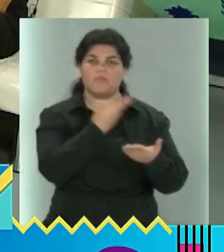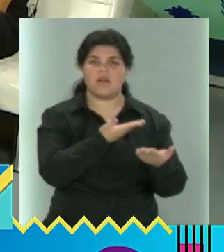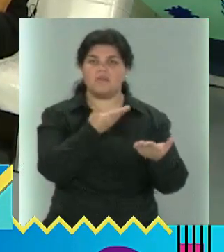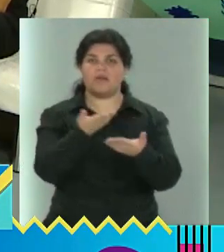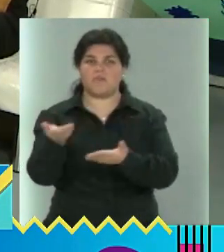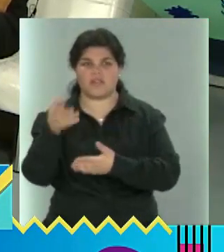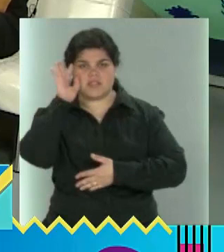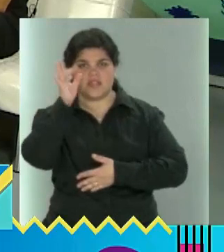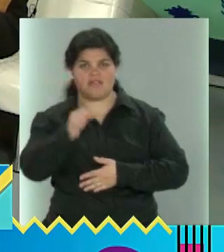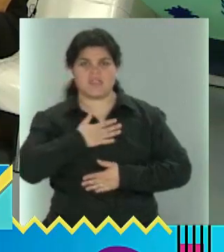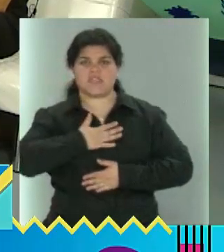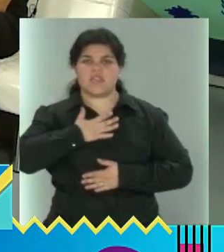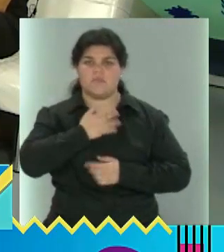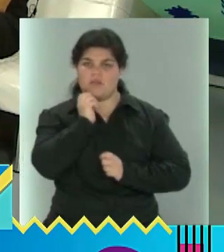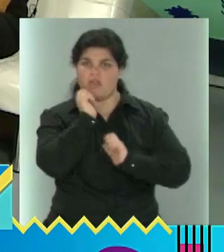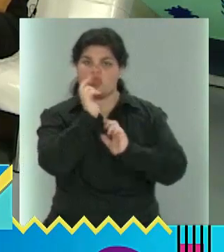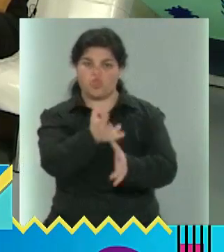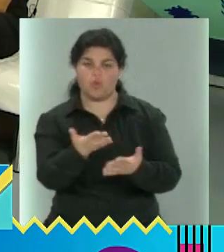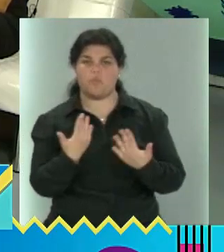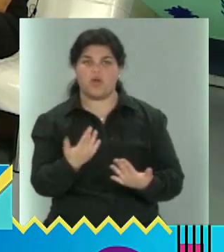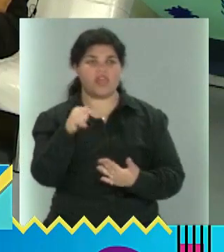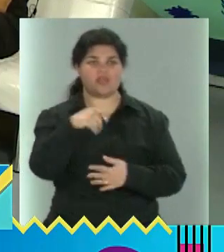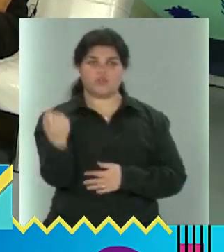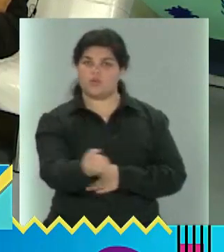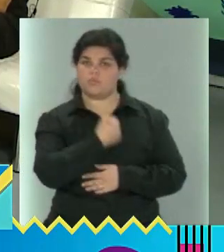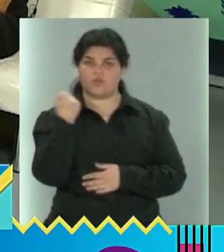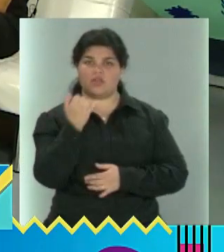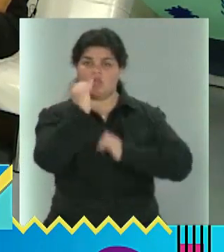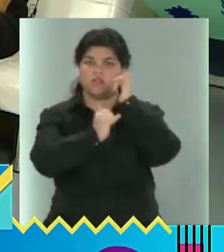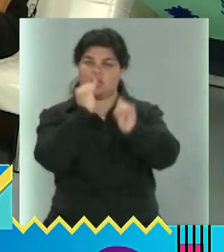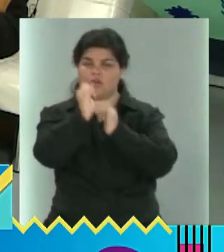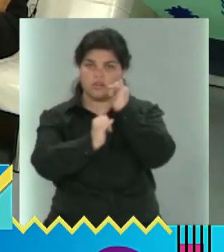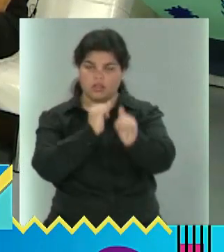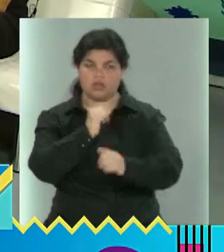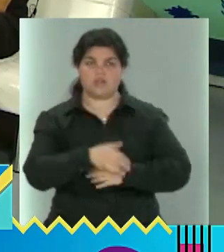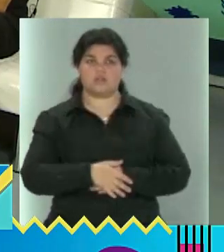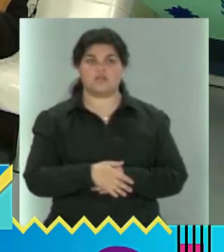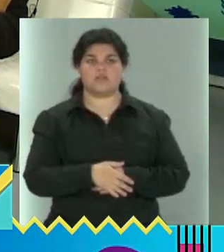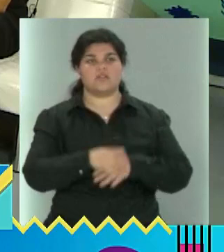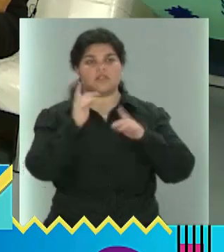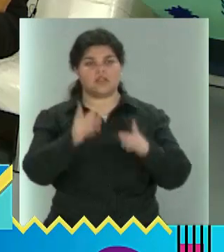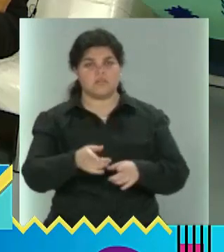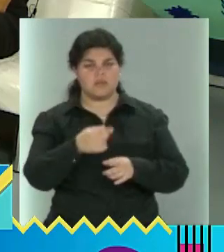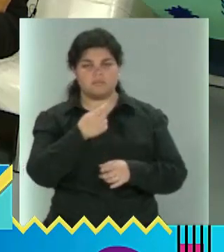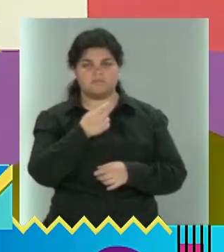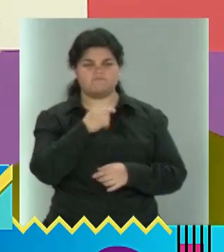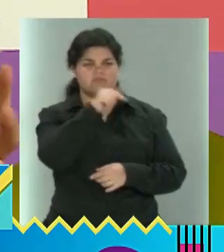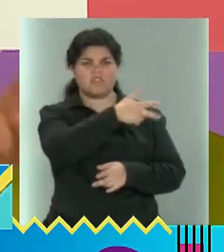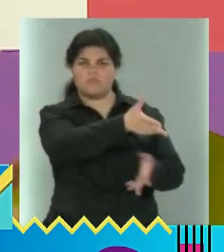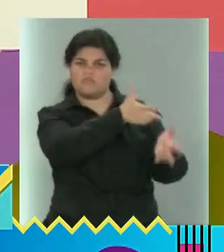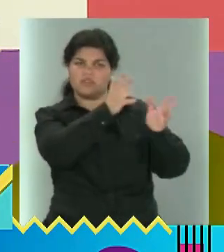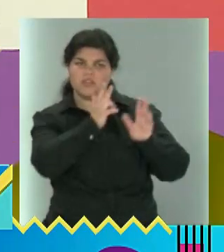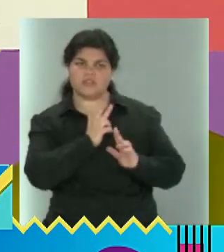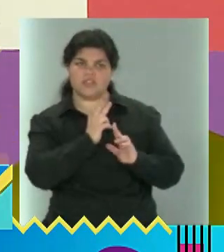lo que están diciendo. Está buenísimo remarcarlo eso. Uh-huh. Quería preguntarles, porque vos hablabas, Edgardo, de que, bueno, si